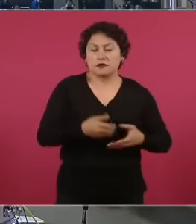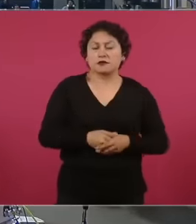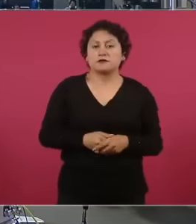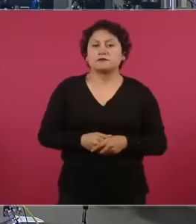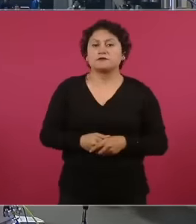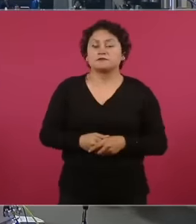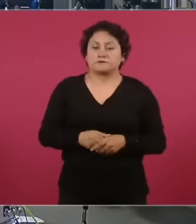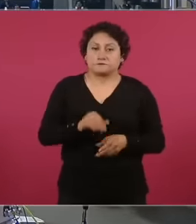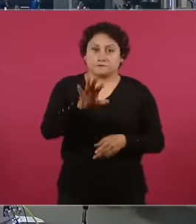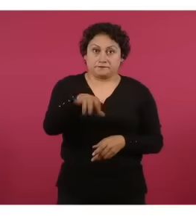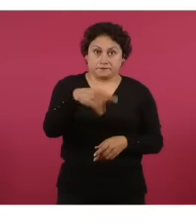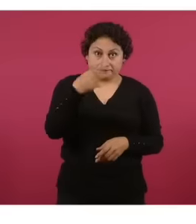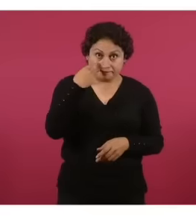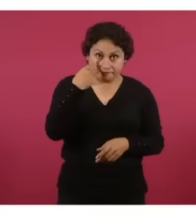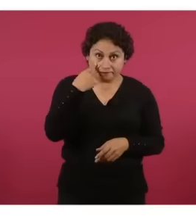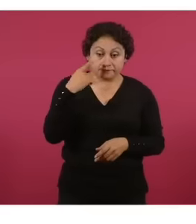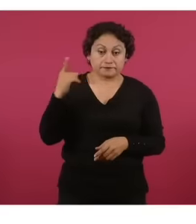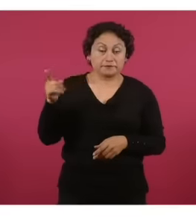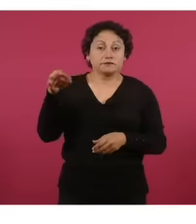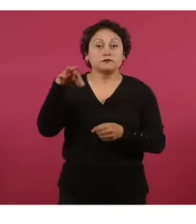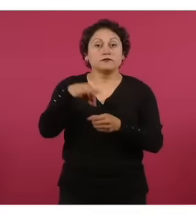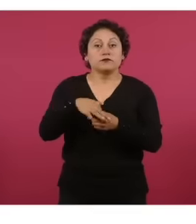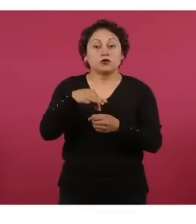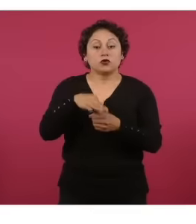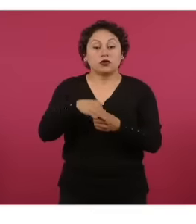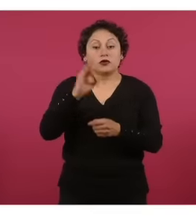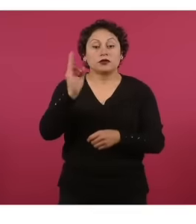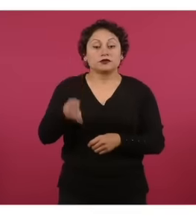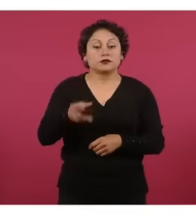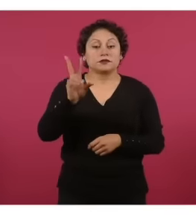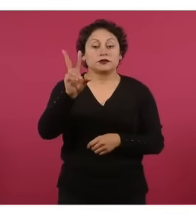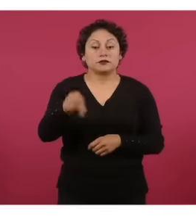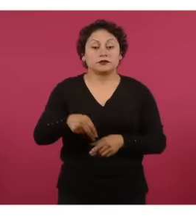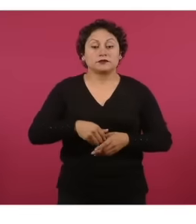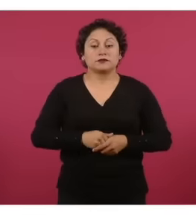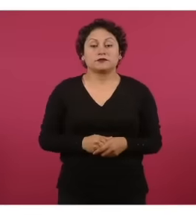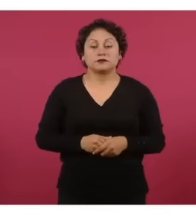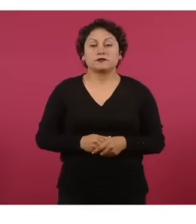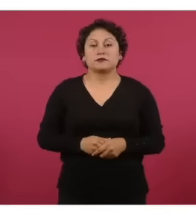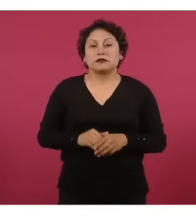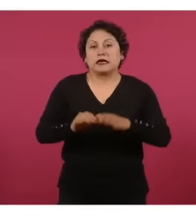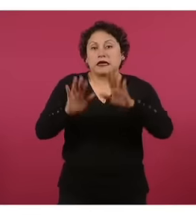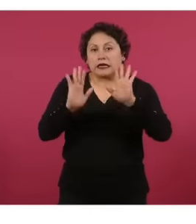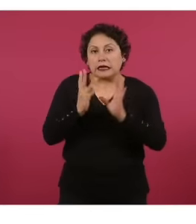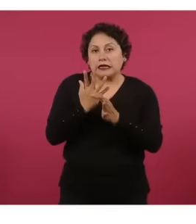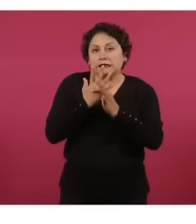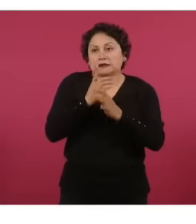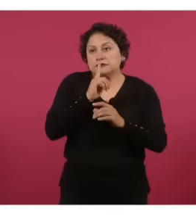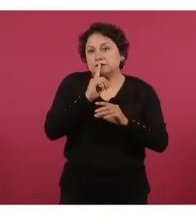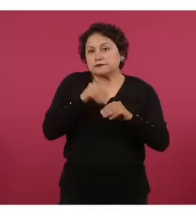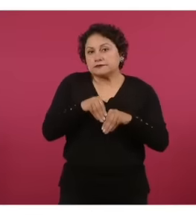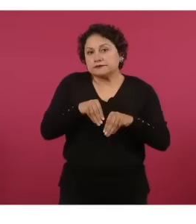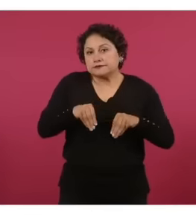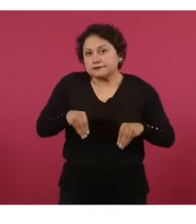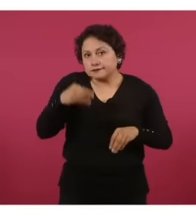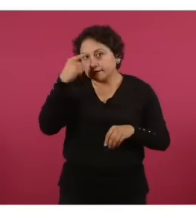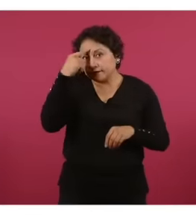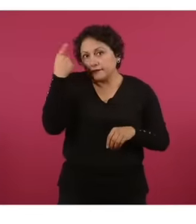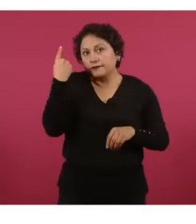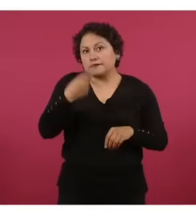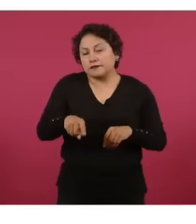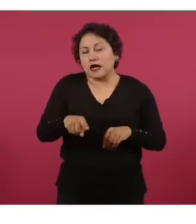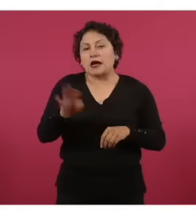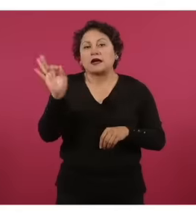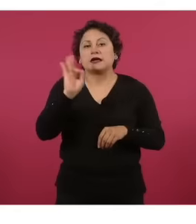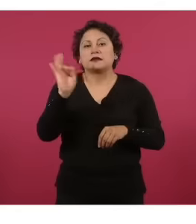votaron en contra. Si decían que con reservas para evitar el desacato, eso dijeron la oposición. Sí,